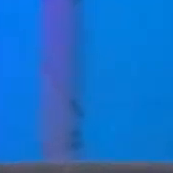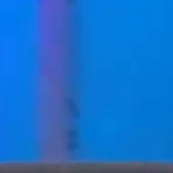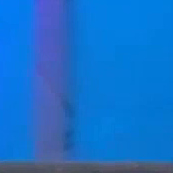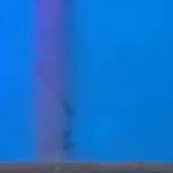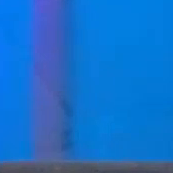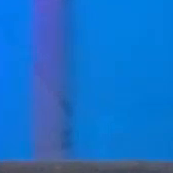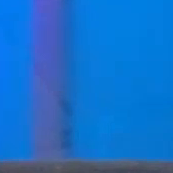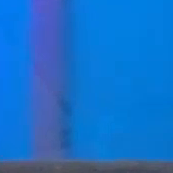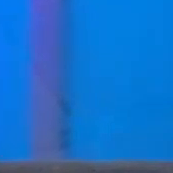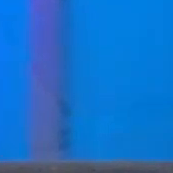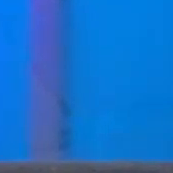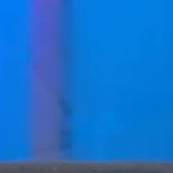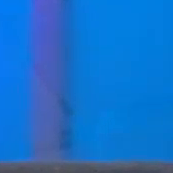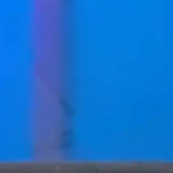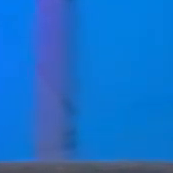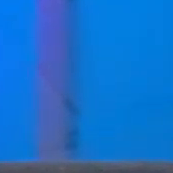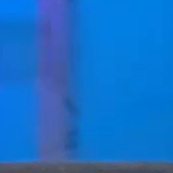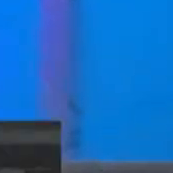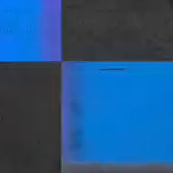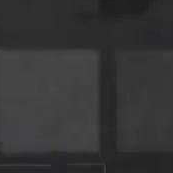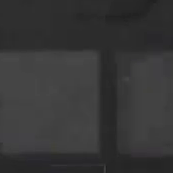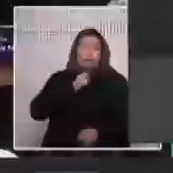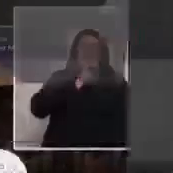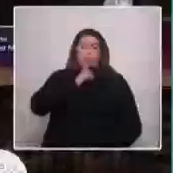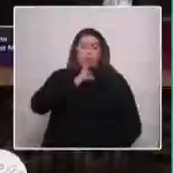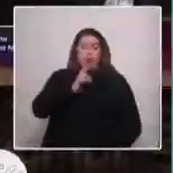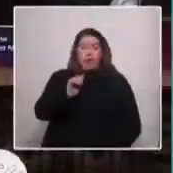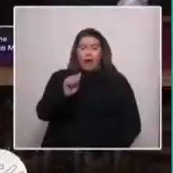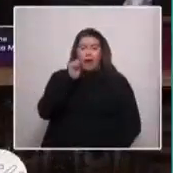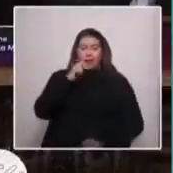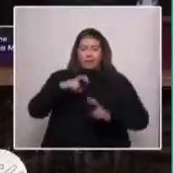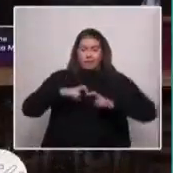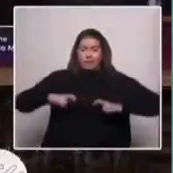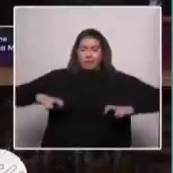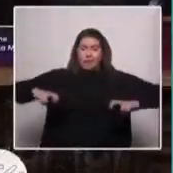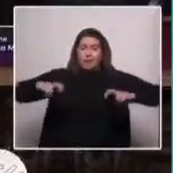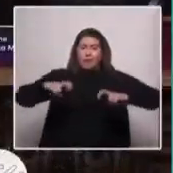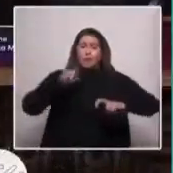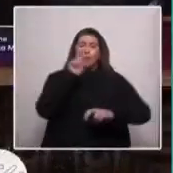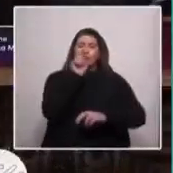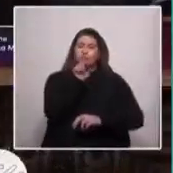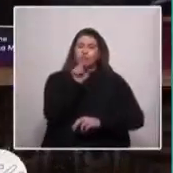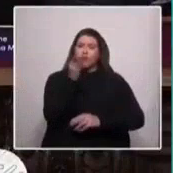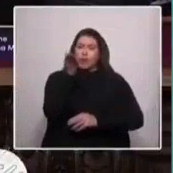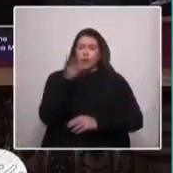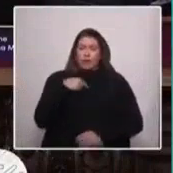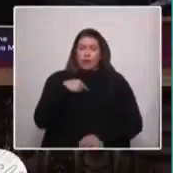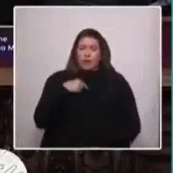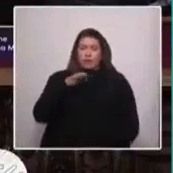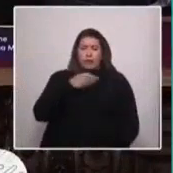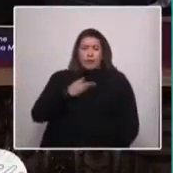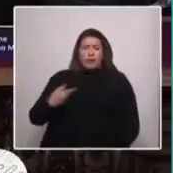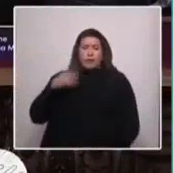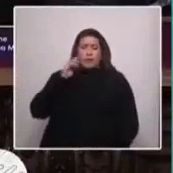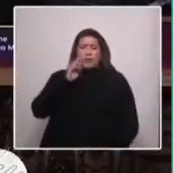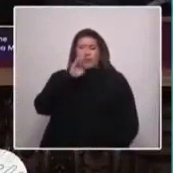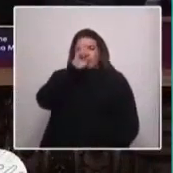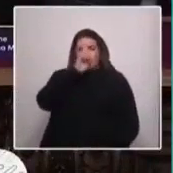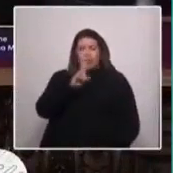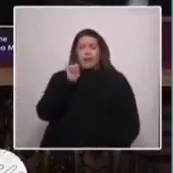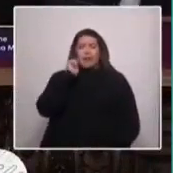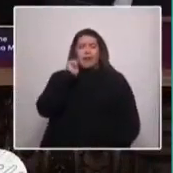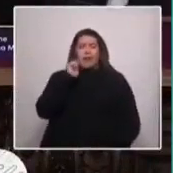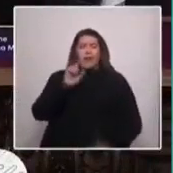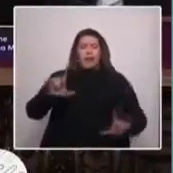como tal, que están probando estrategias de alianza, sí se ha ido logrando establecer determinadas formas de coaliciones en relación a